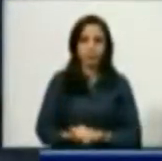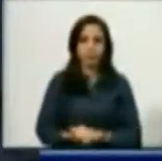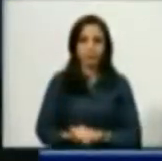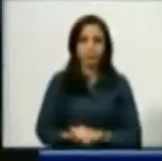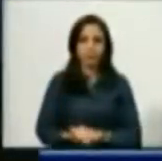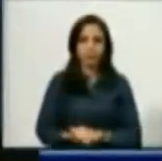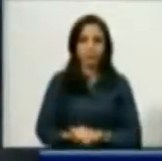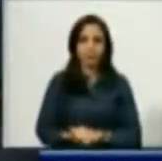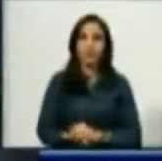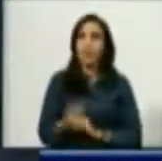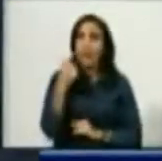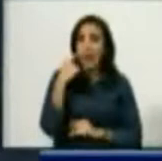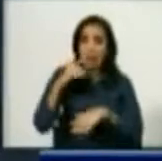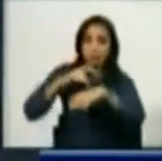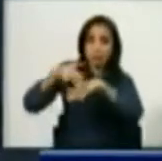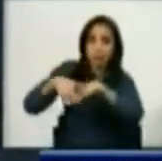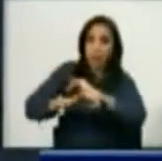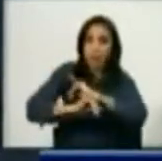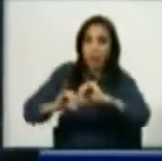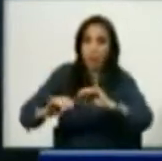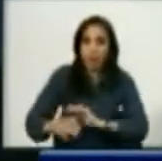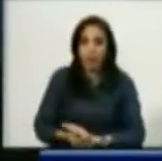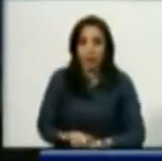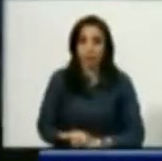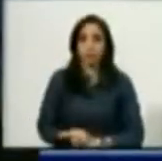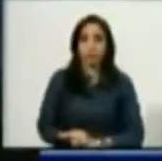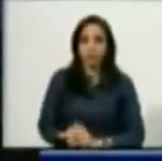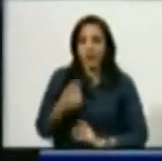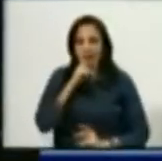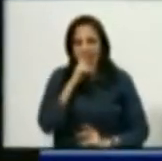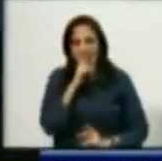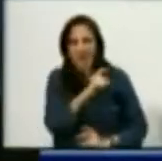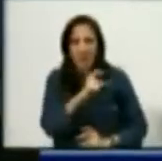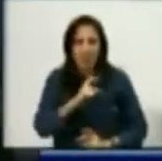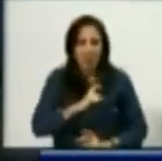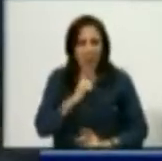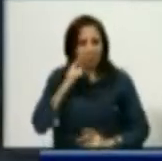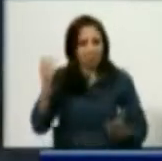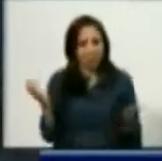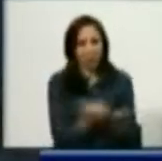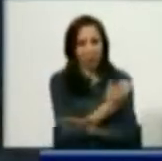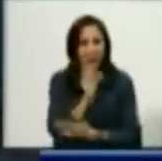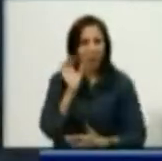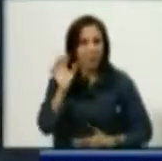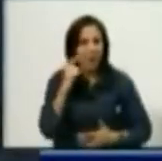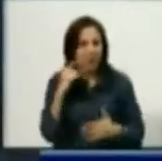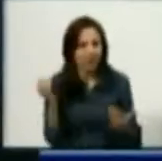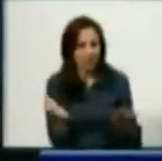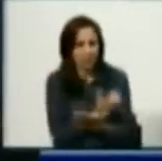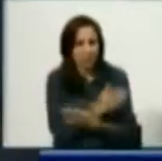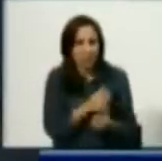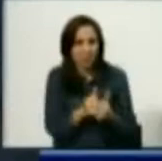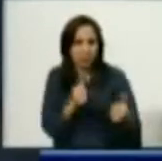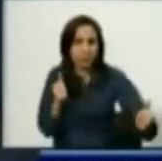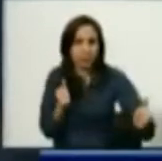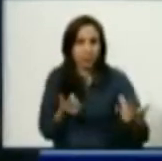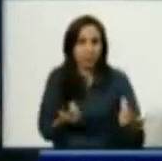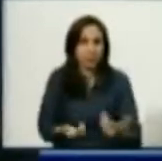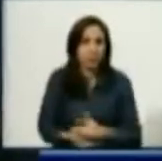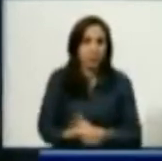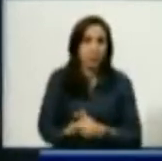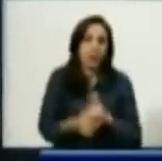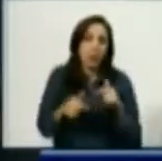y lo dejaron mis enemigos me quitaron la patria dijo hoy